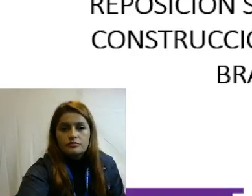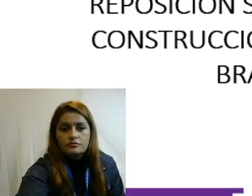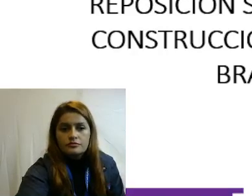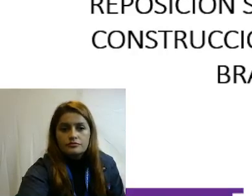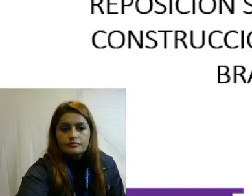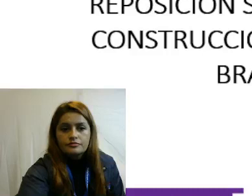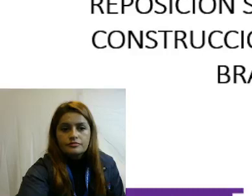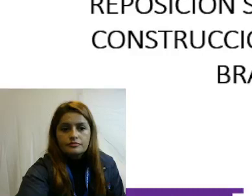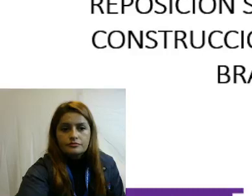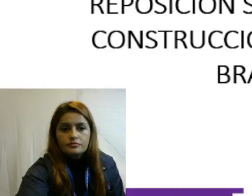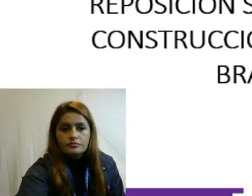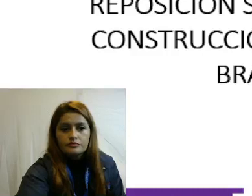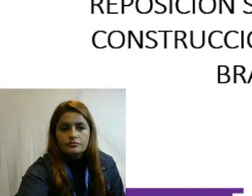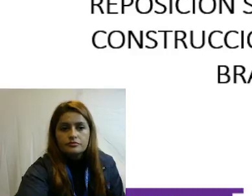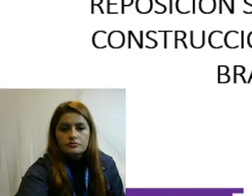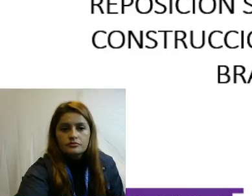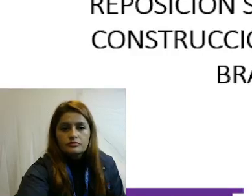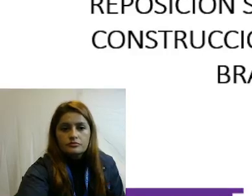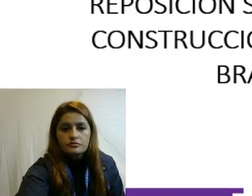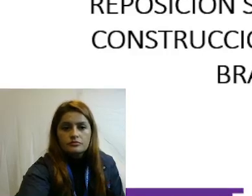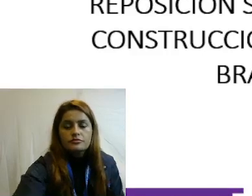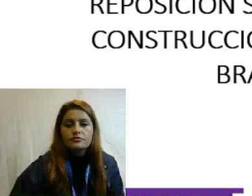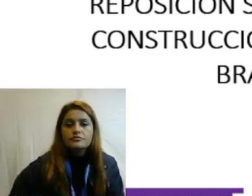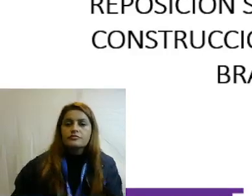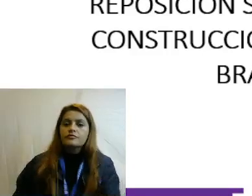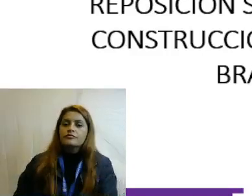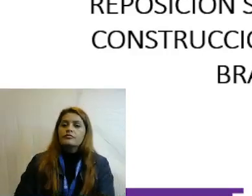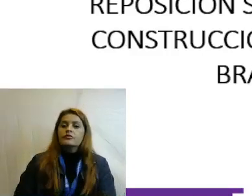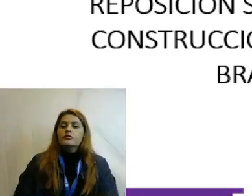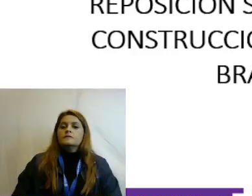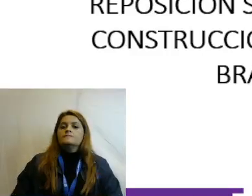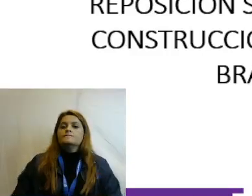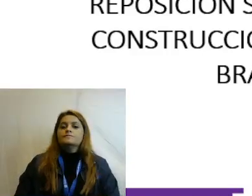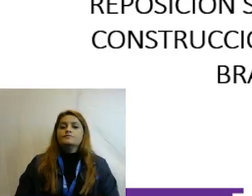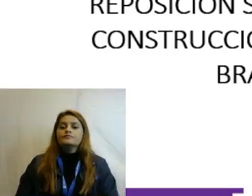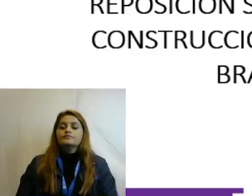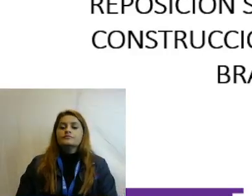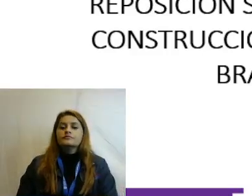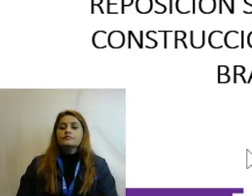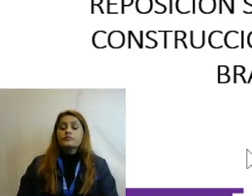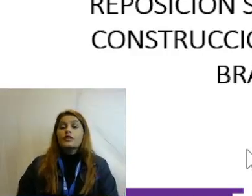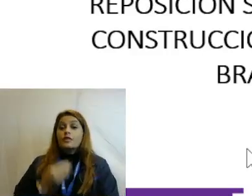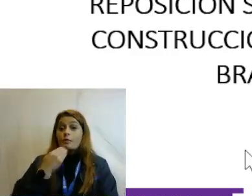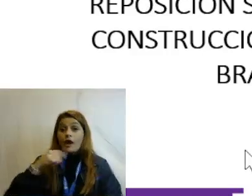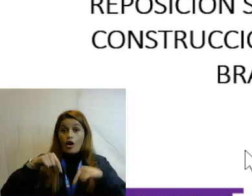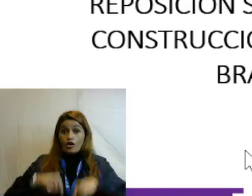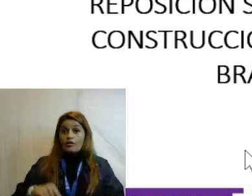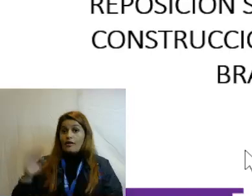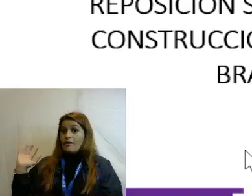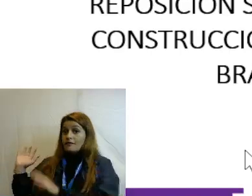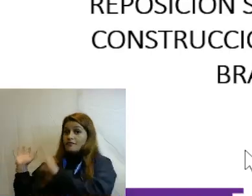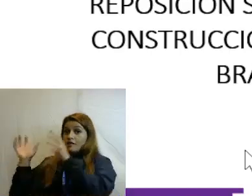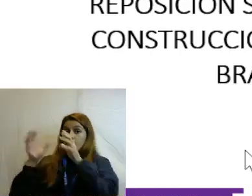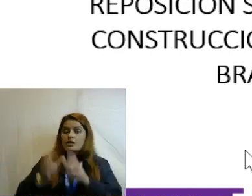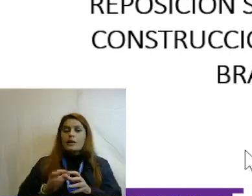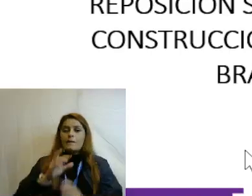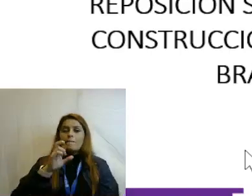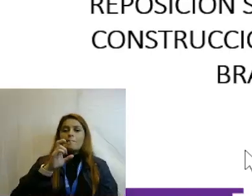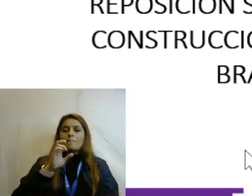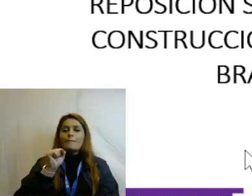afecta y beneficia directamente a la corporación. Así que vamos a pedirle al director que